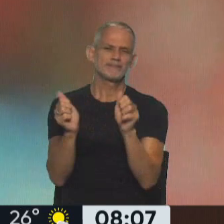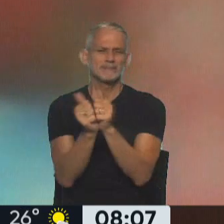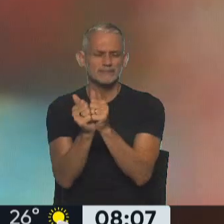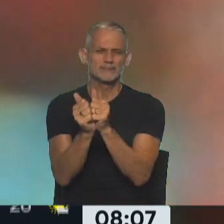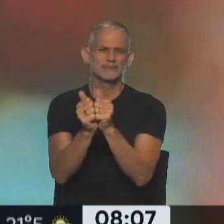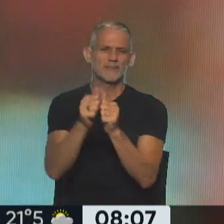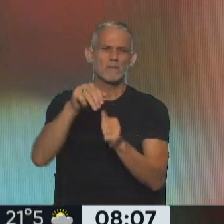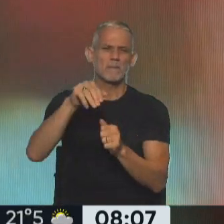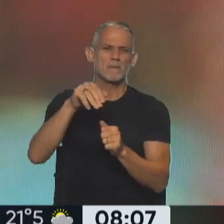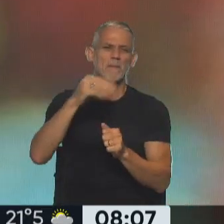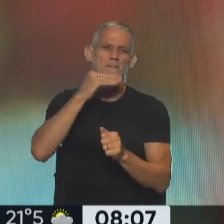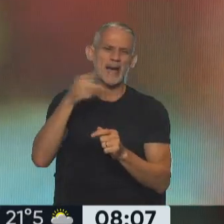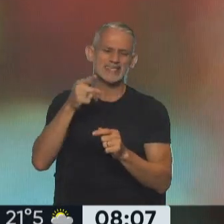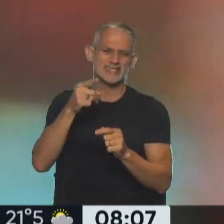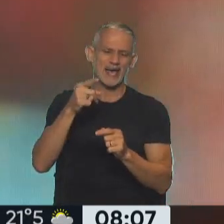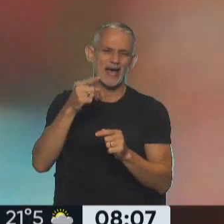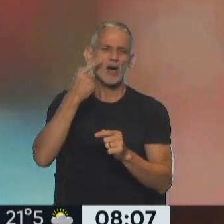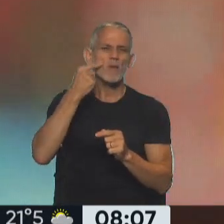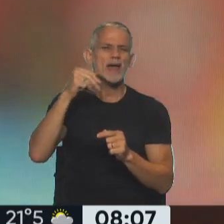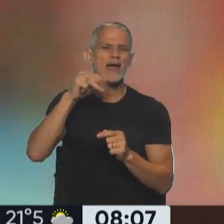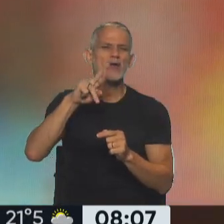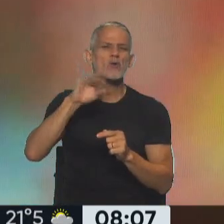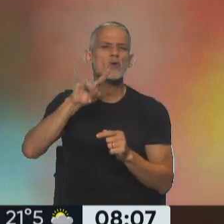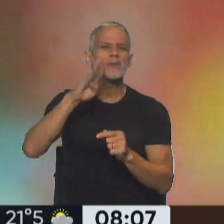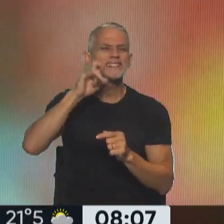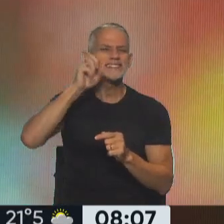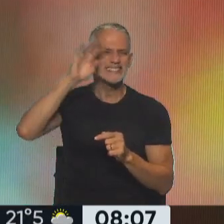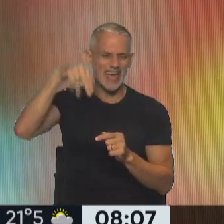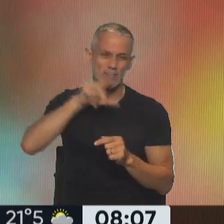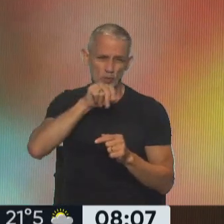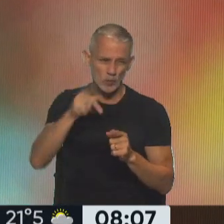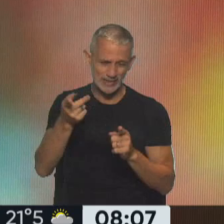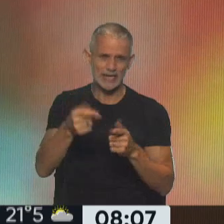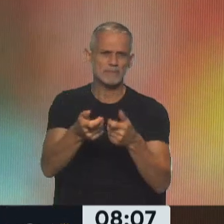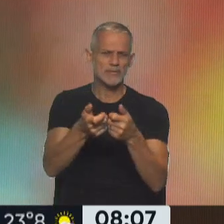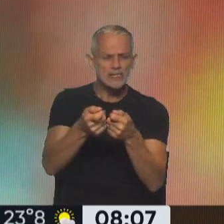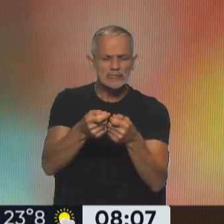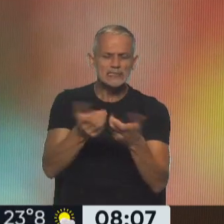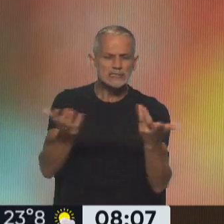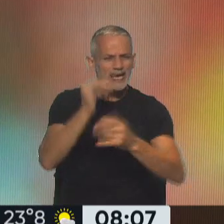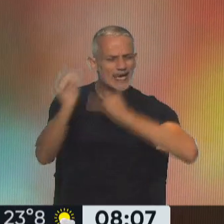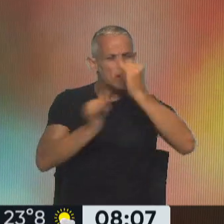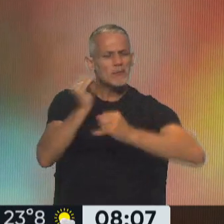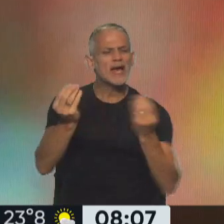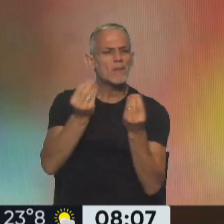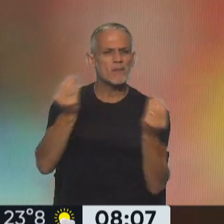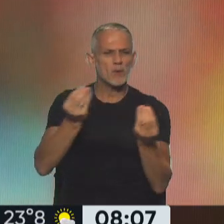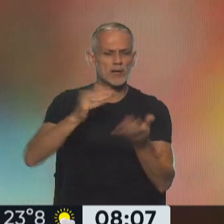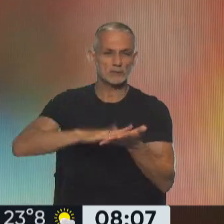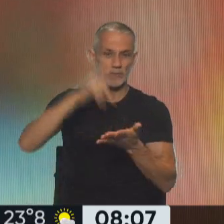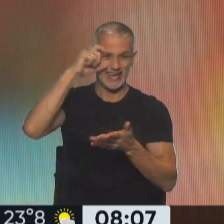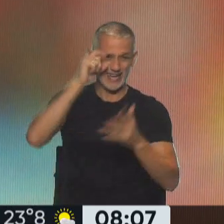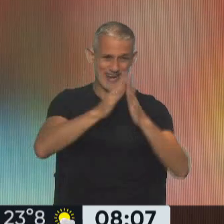estamos hablando de Gabriel Rubinstein, publicaba en un hilo de tweets cuáles eran las explicaciones respecto de